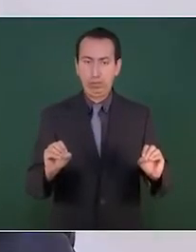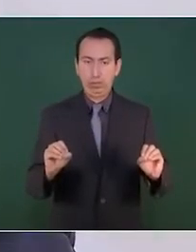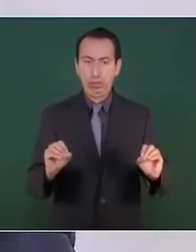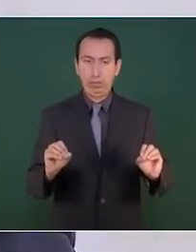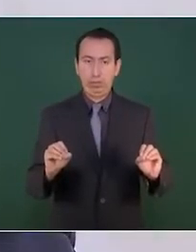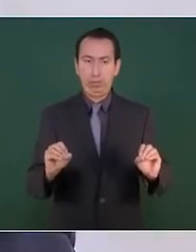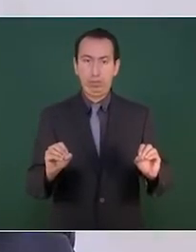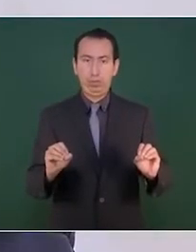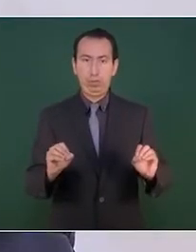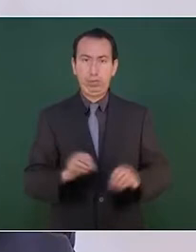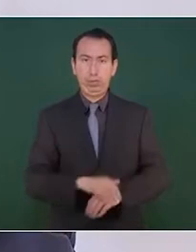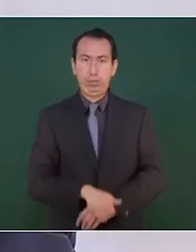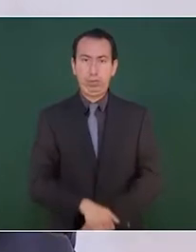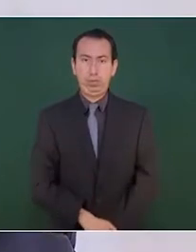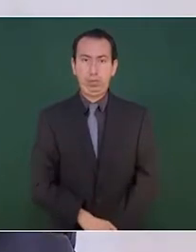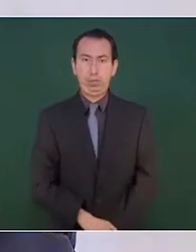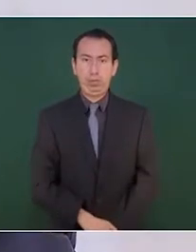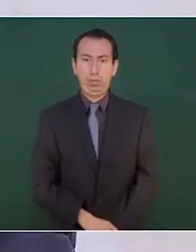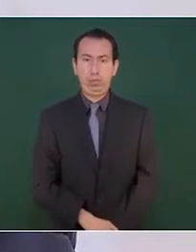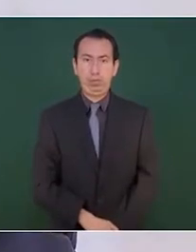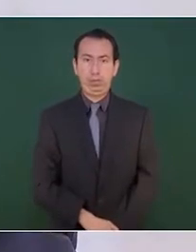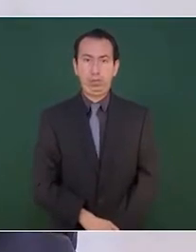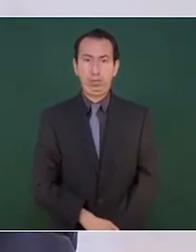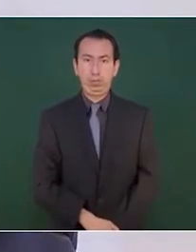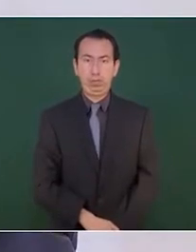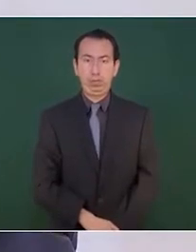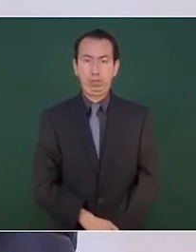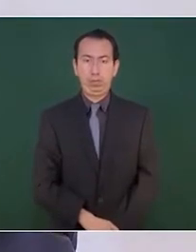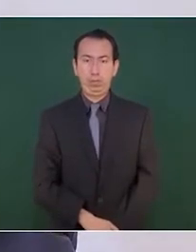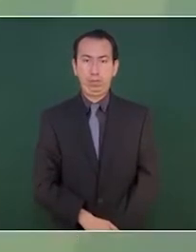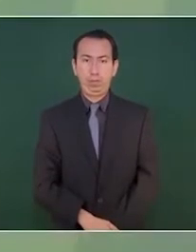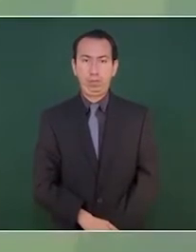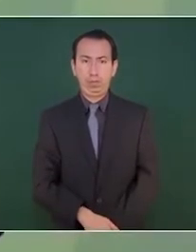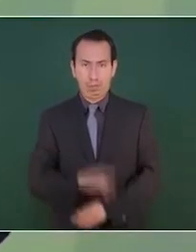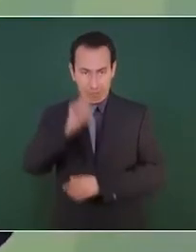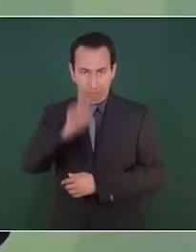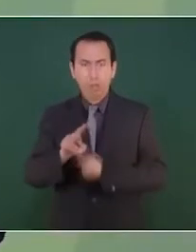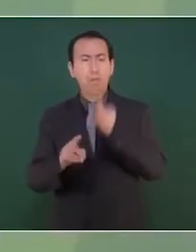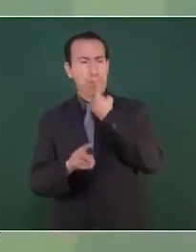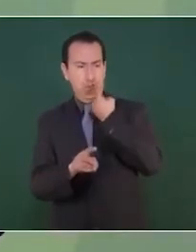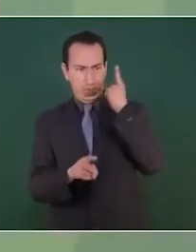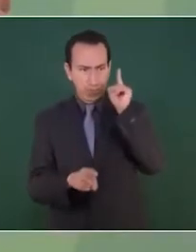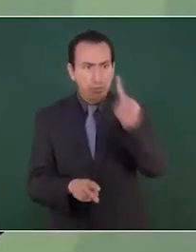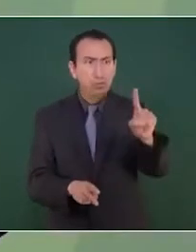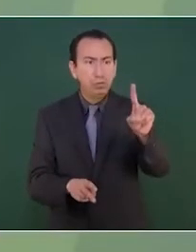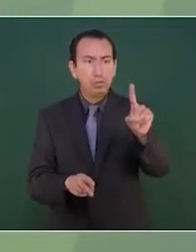Y que con pruebas se presenten denuncias